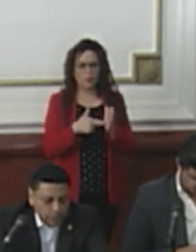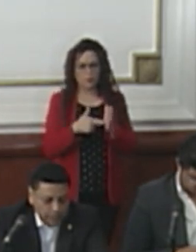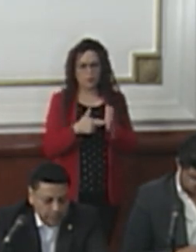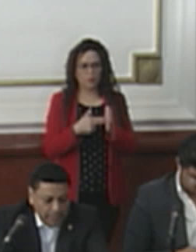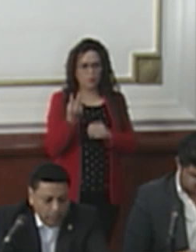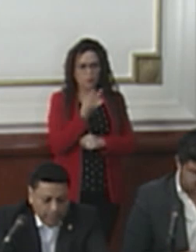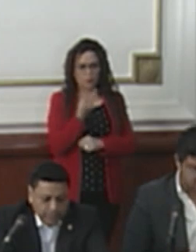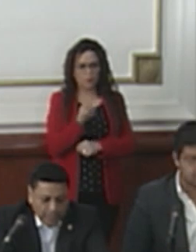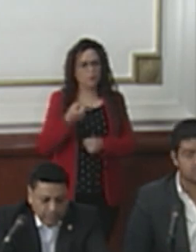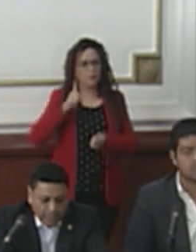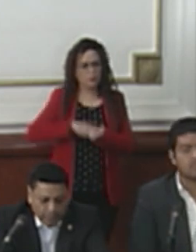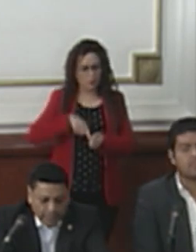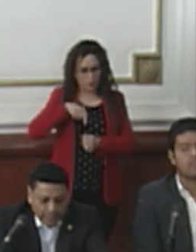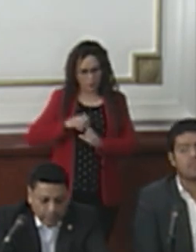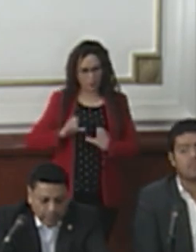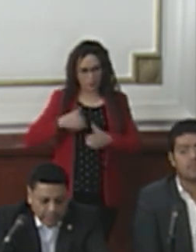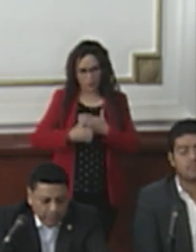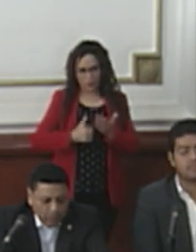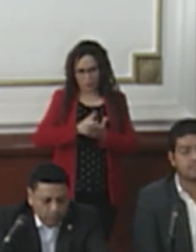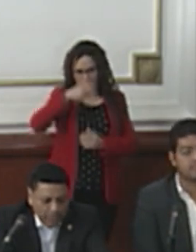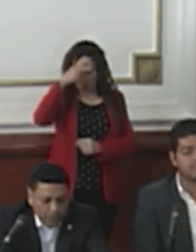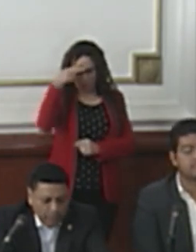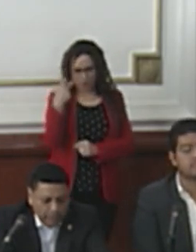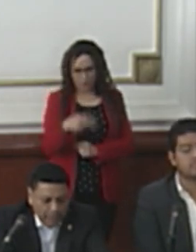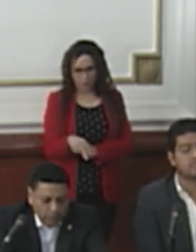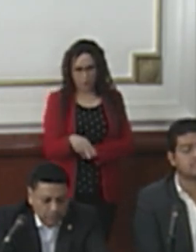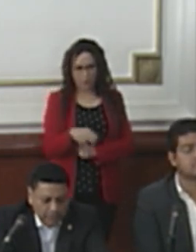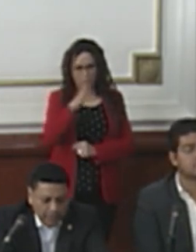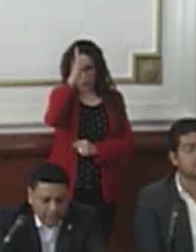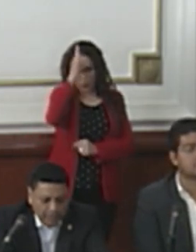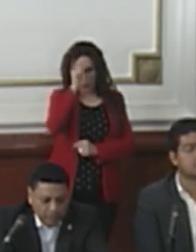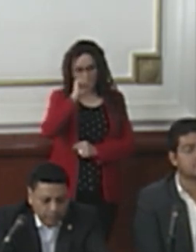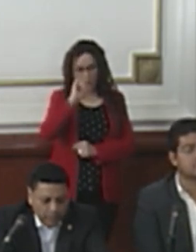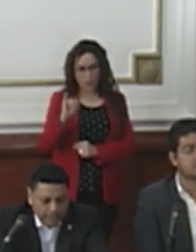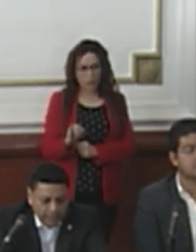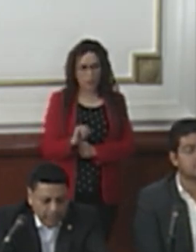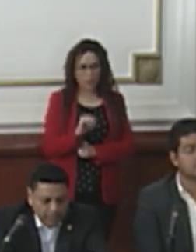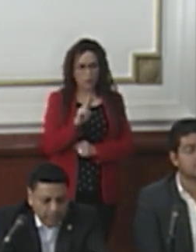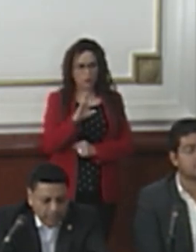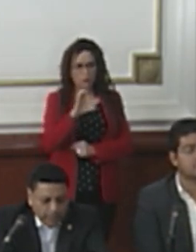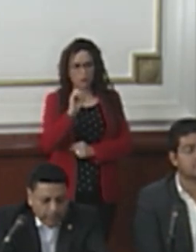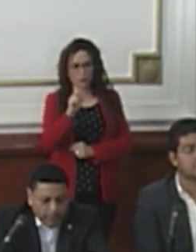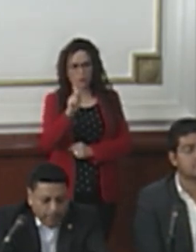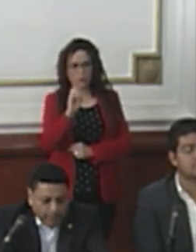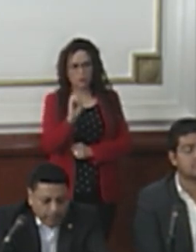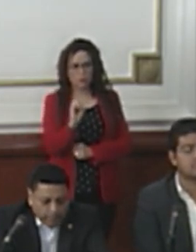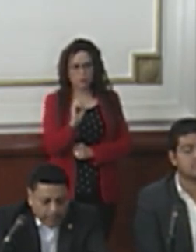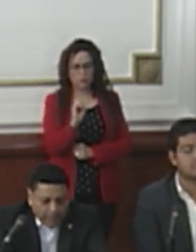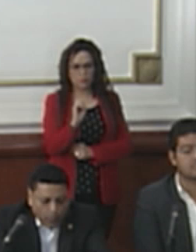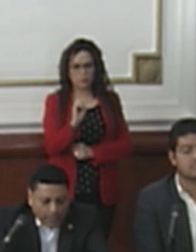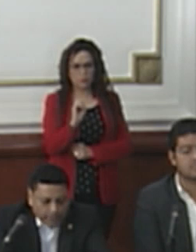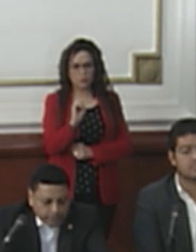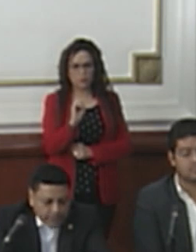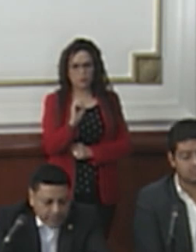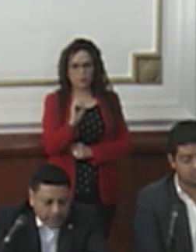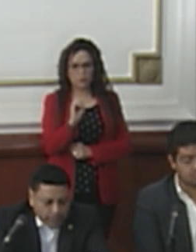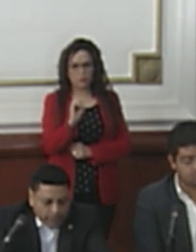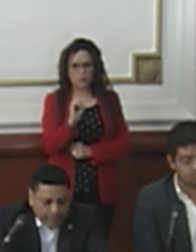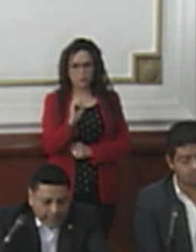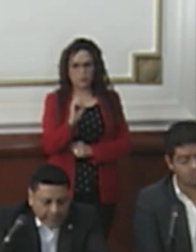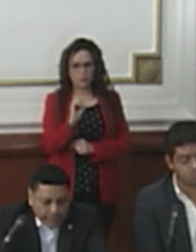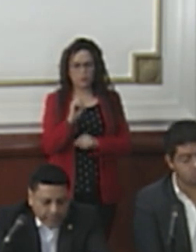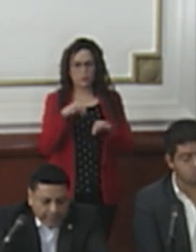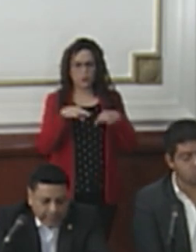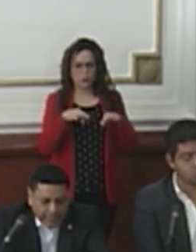ambos del Congreso de la Ciudad de México, así como el acuerdo de la Junta de Coordinación Política, por el cual se aprueba